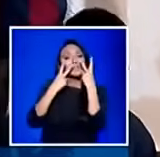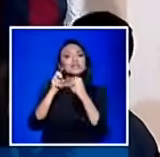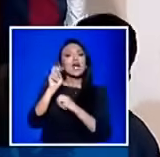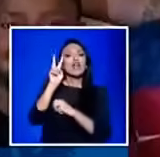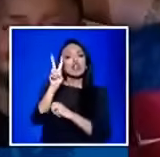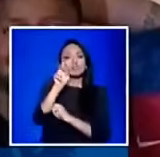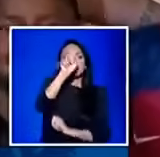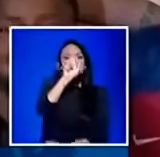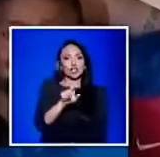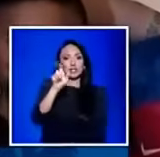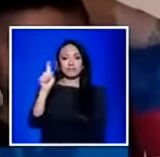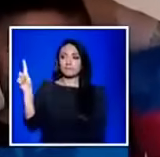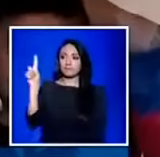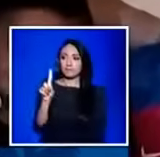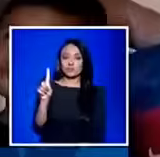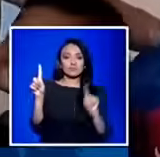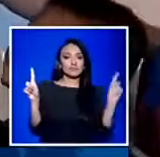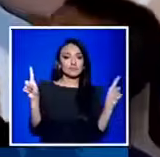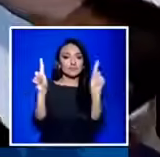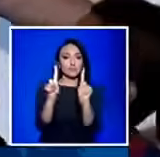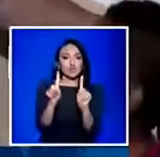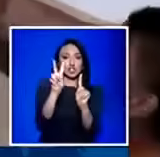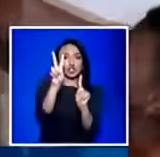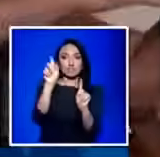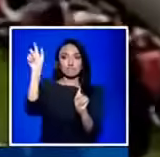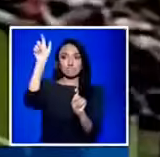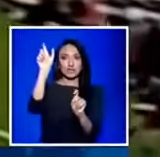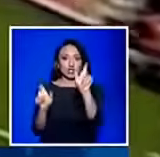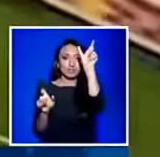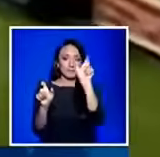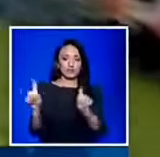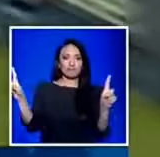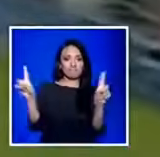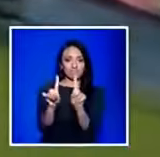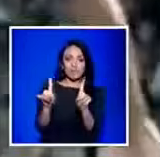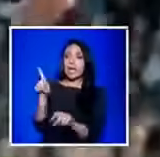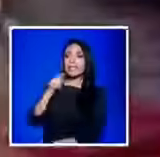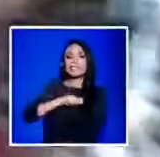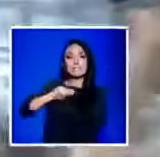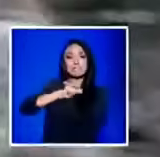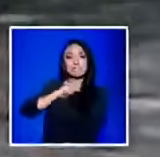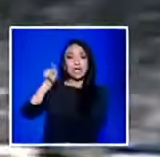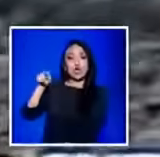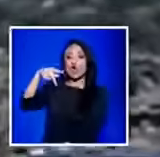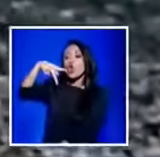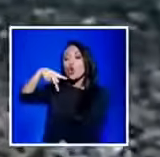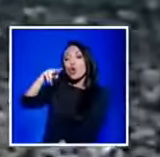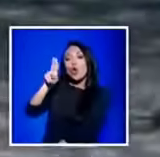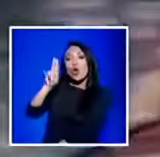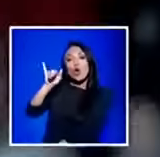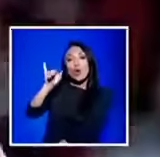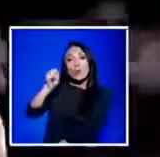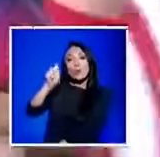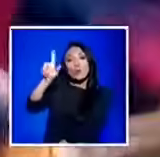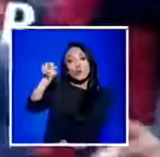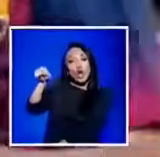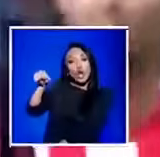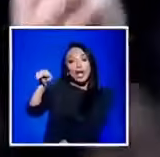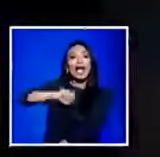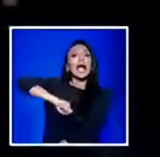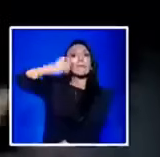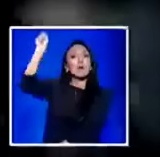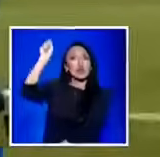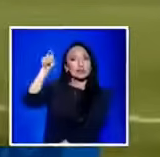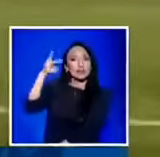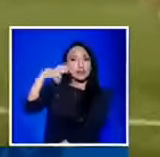del certamen, Carles Puyol y Javier Mascherano. Para el zaguero central español, que además levantó el título mundial en Sudáfrica 2010,